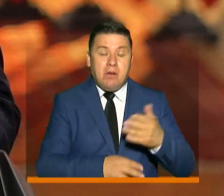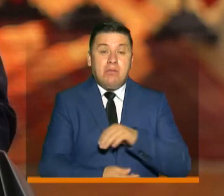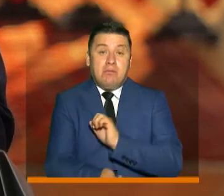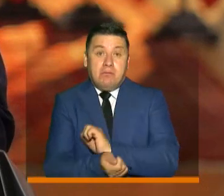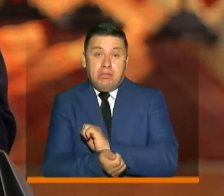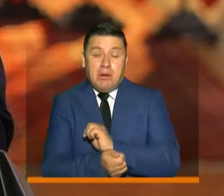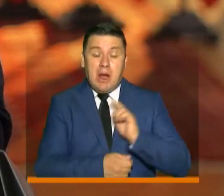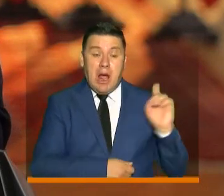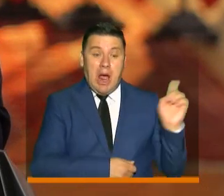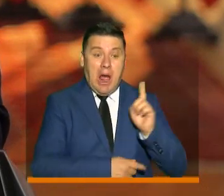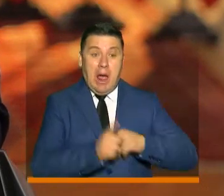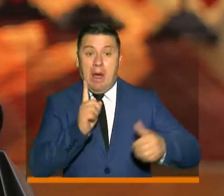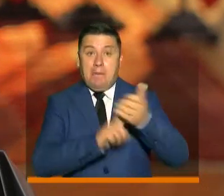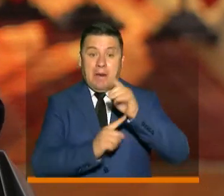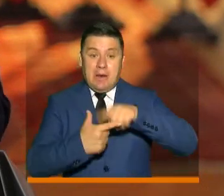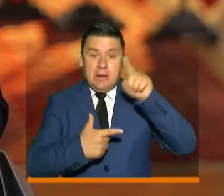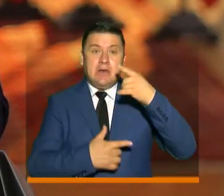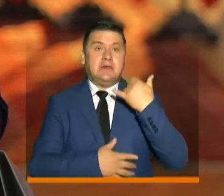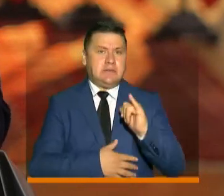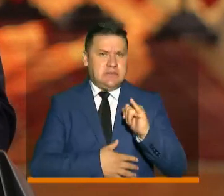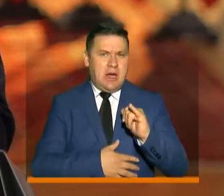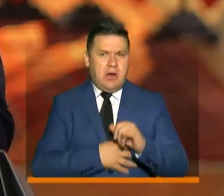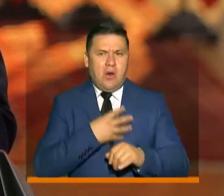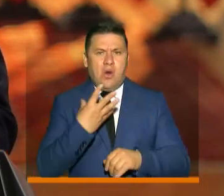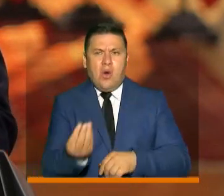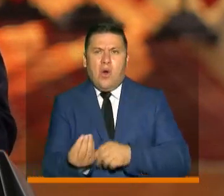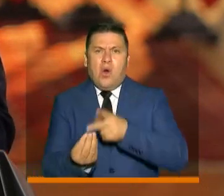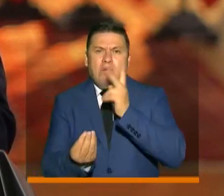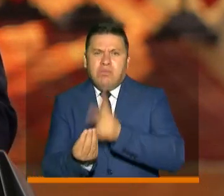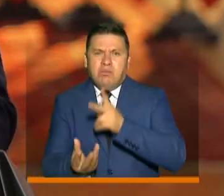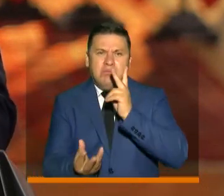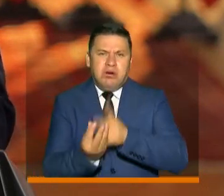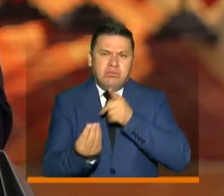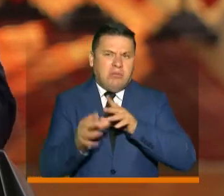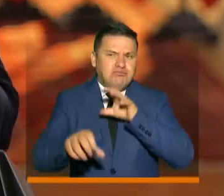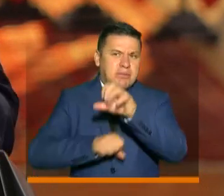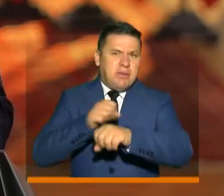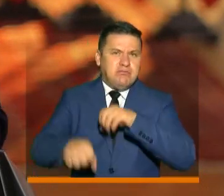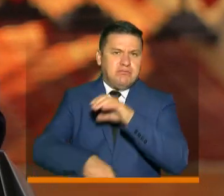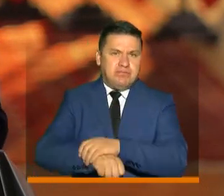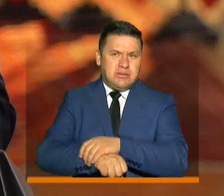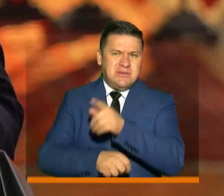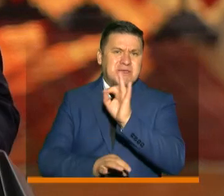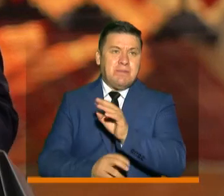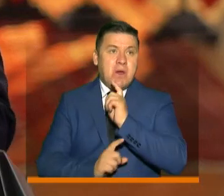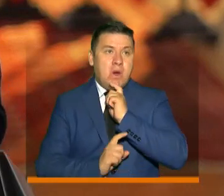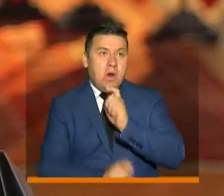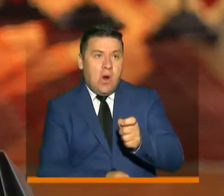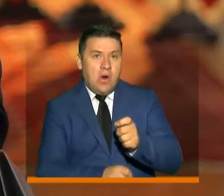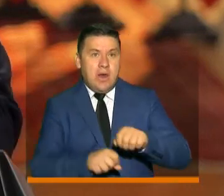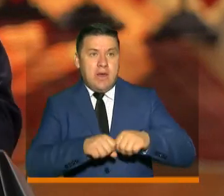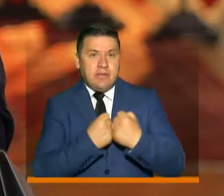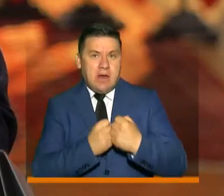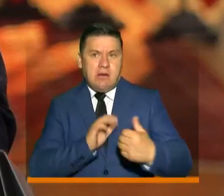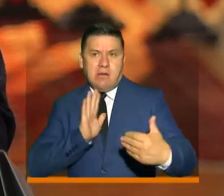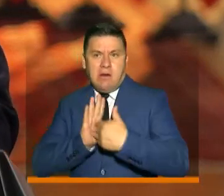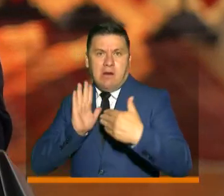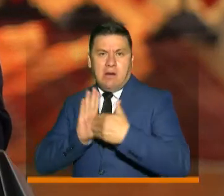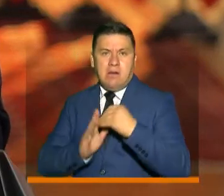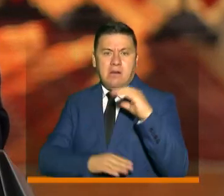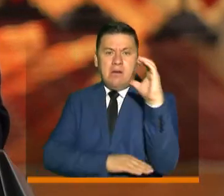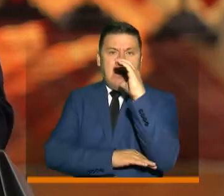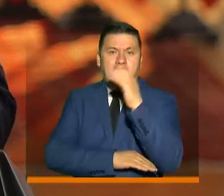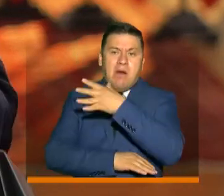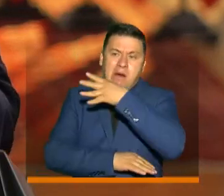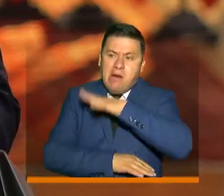en décadas hemos desarticulado organizaciones ilegales que sembraban el odio y la destrucción en los campos colombianos